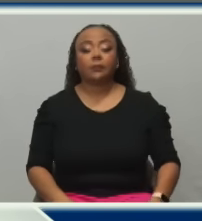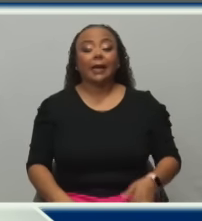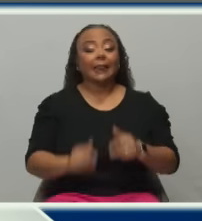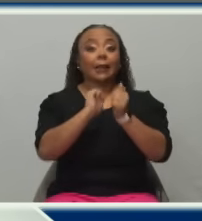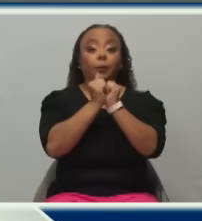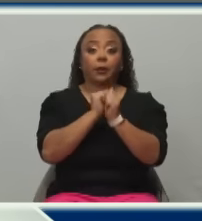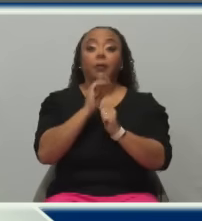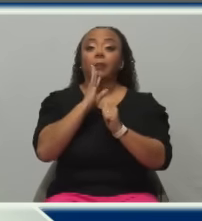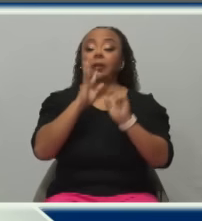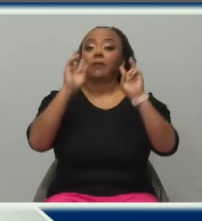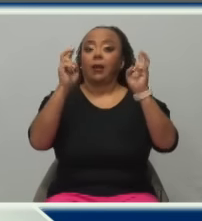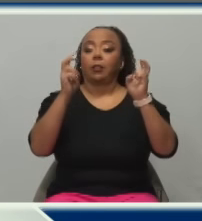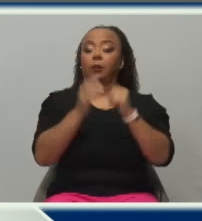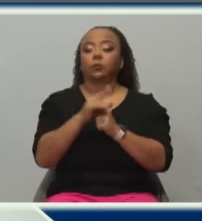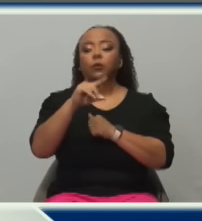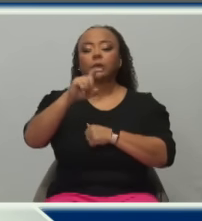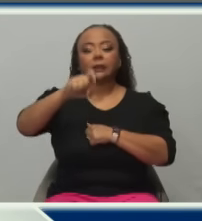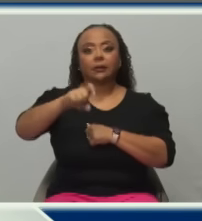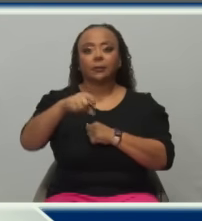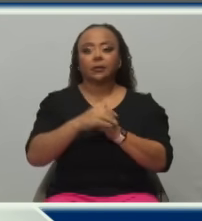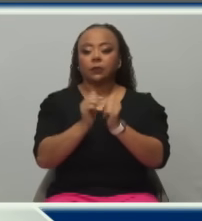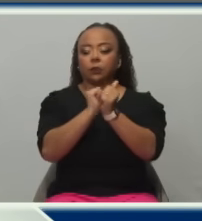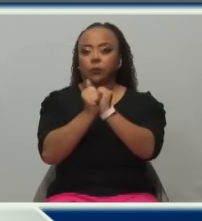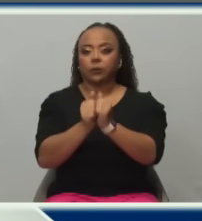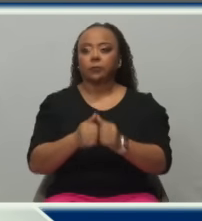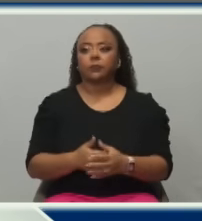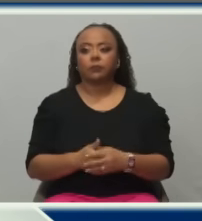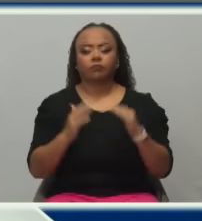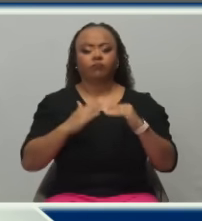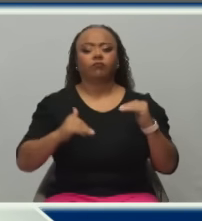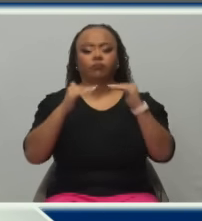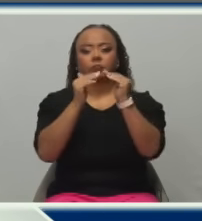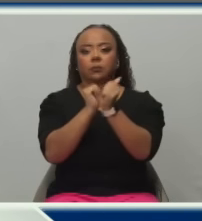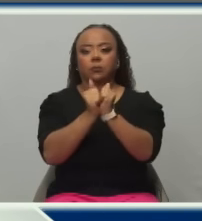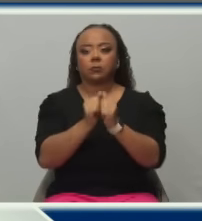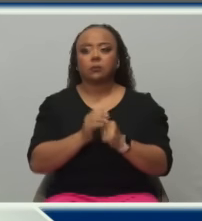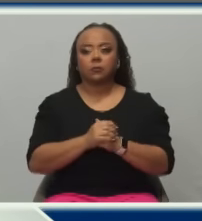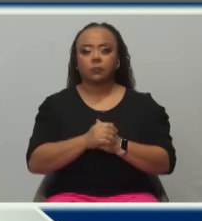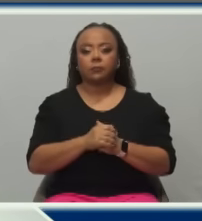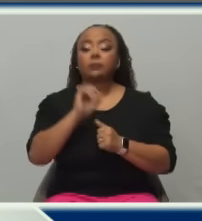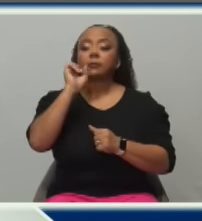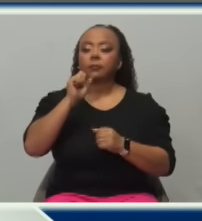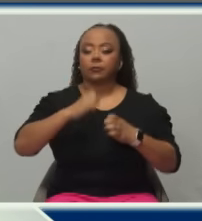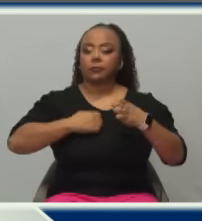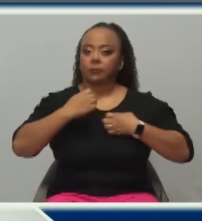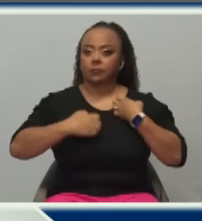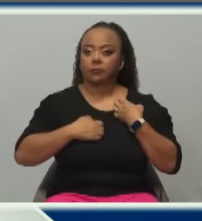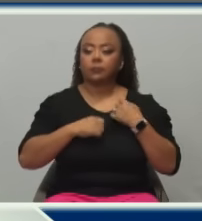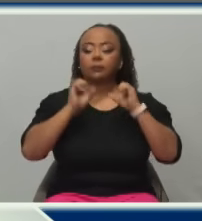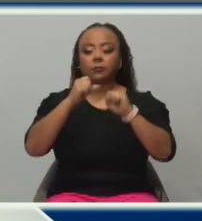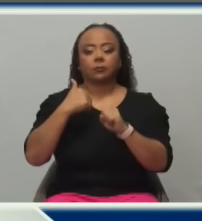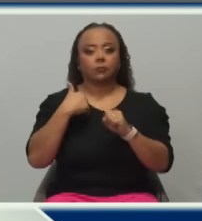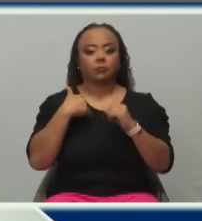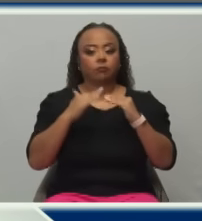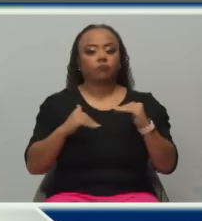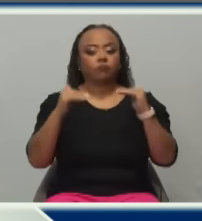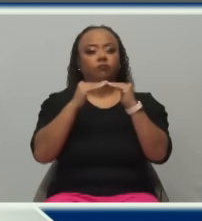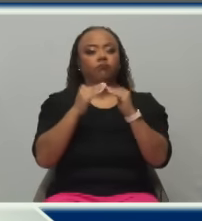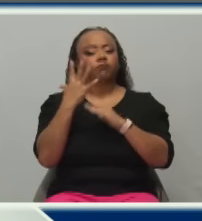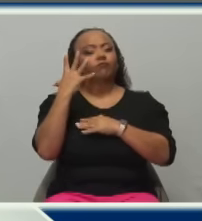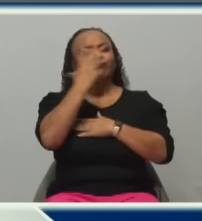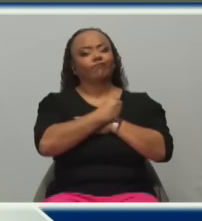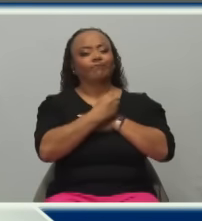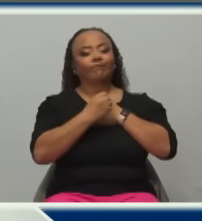deportivamente hablando no es necesariamente un torneo altamente competitivo si es emocionante si puede tener su grado de espectacularidad